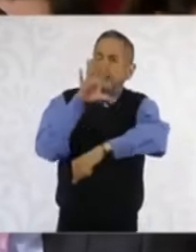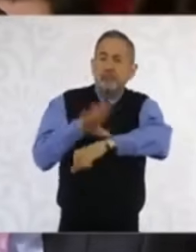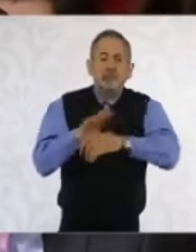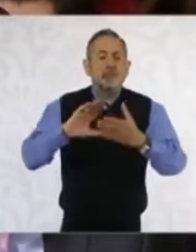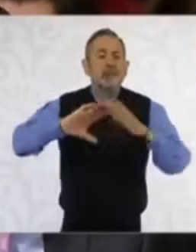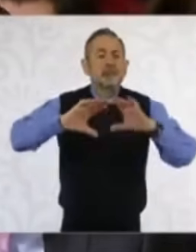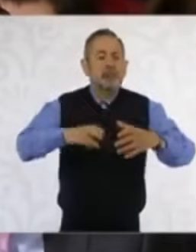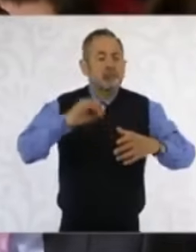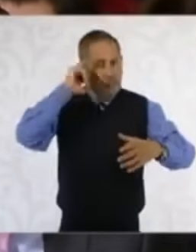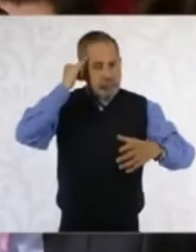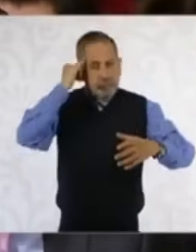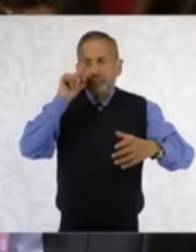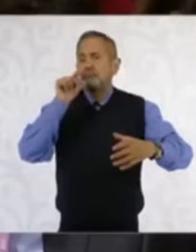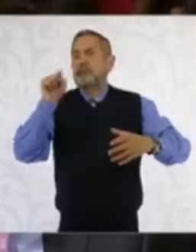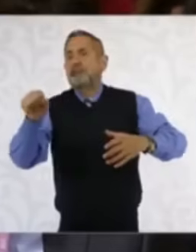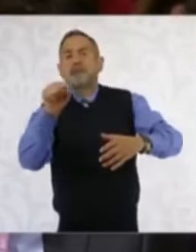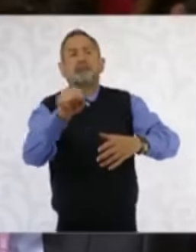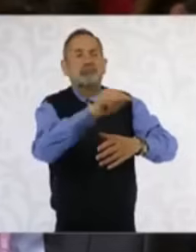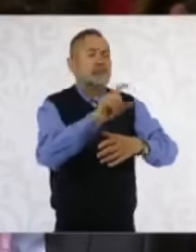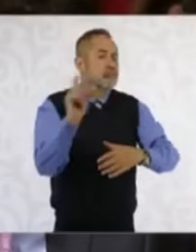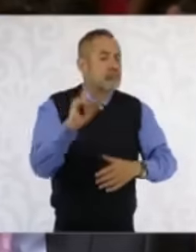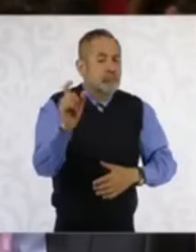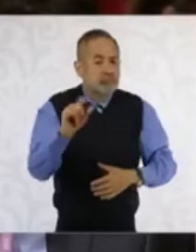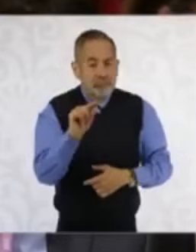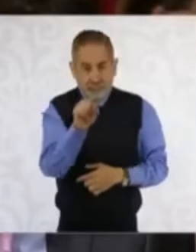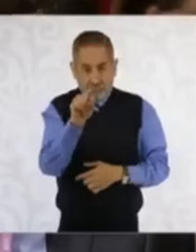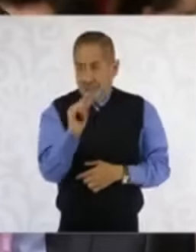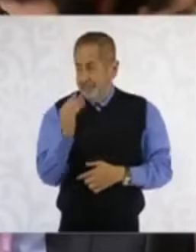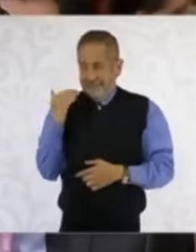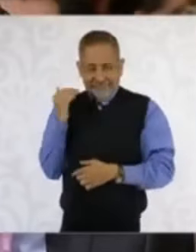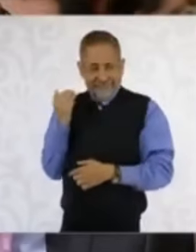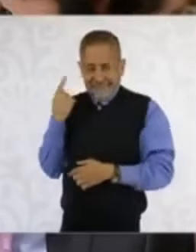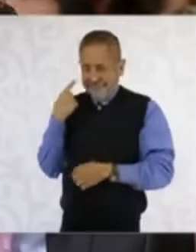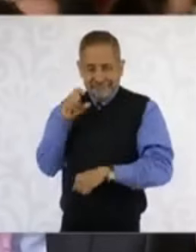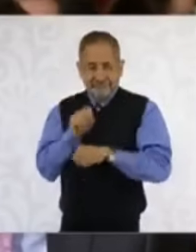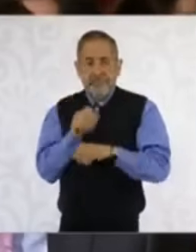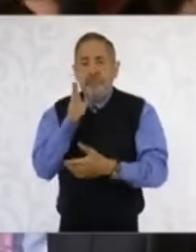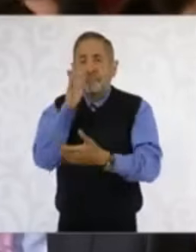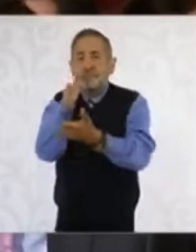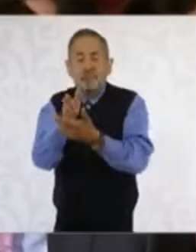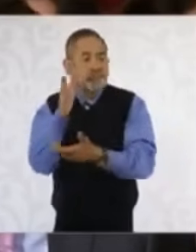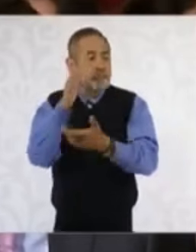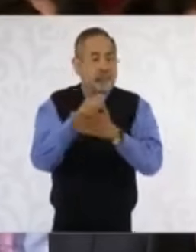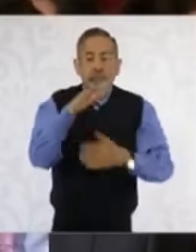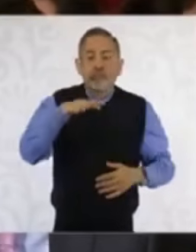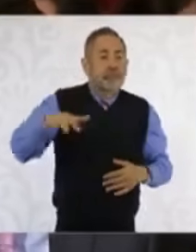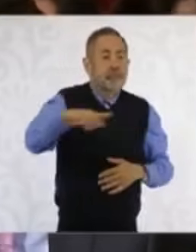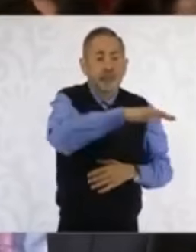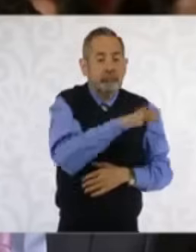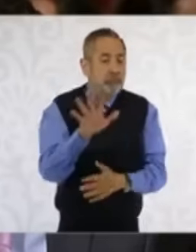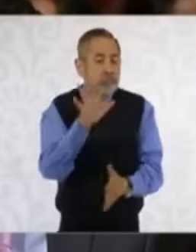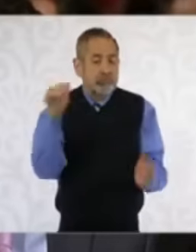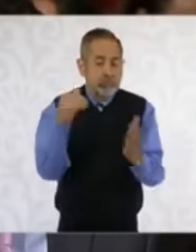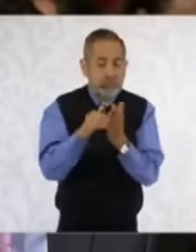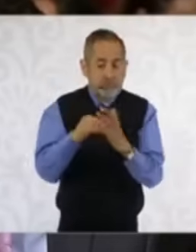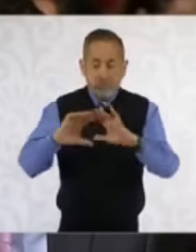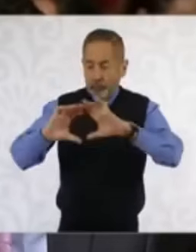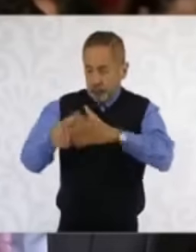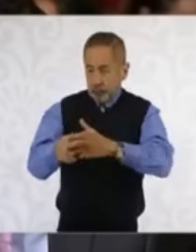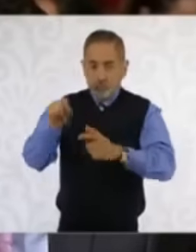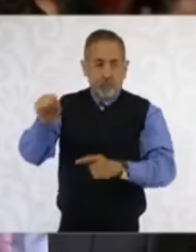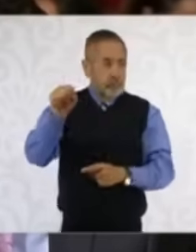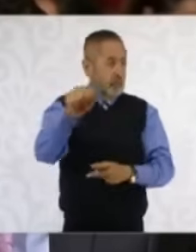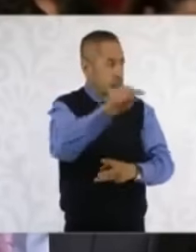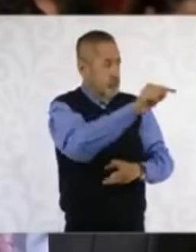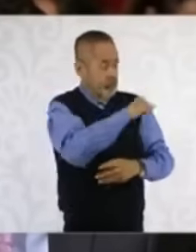el próximo año, el 2025. Ya que tengamos el dato, pues se los informaremos. Así que estén al pendiente,